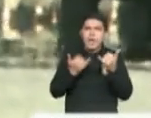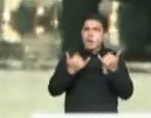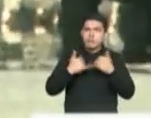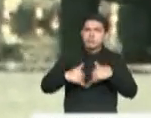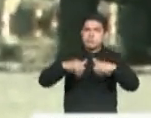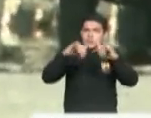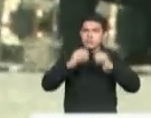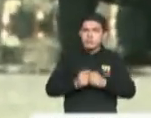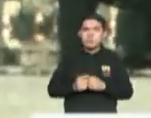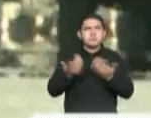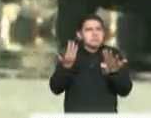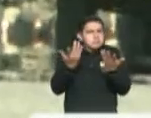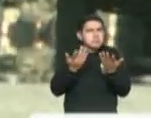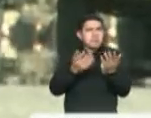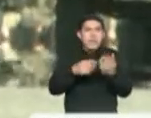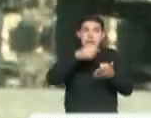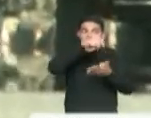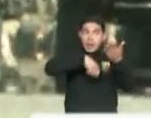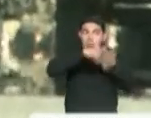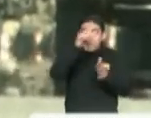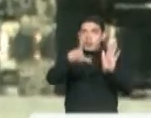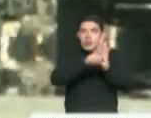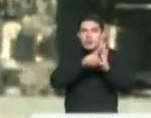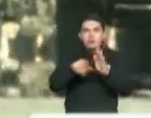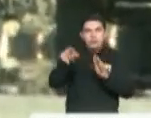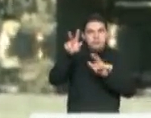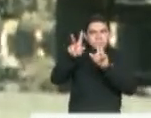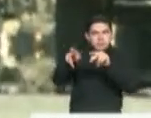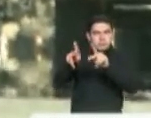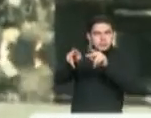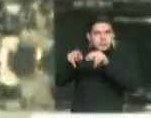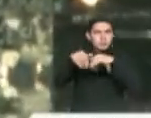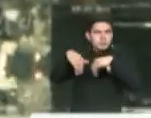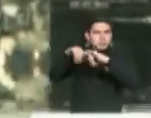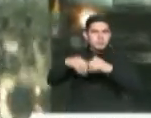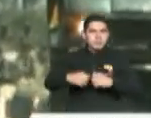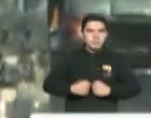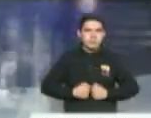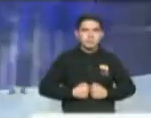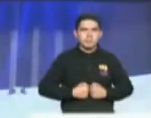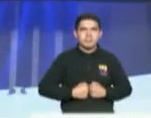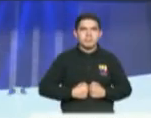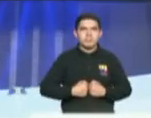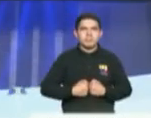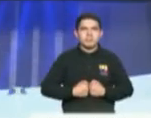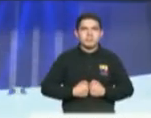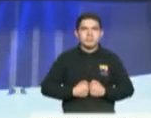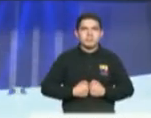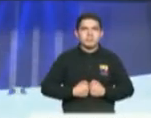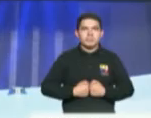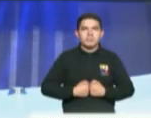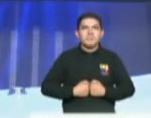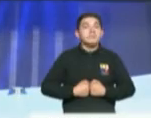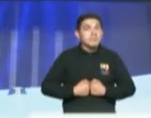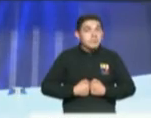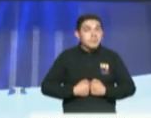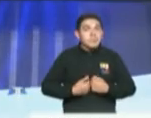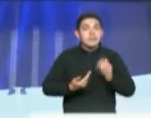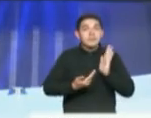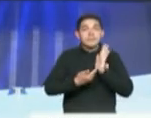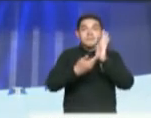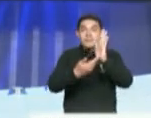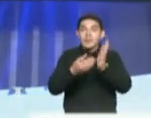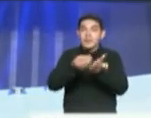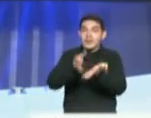independientemente de la aprobación de la ley cristina pavón noticiero ciudadano el pleno de la asamblea